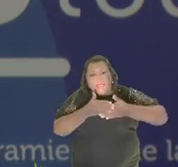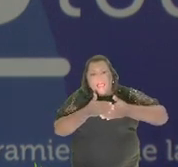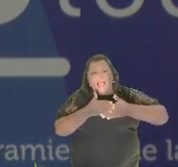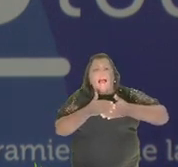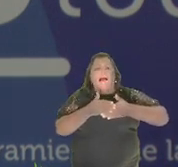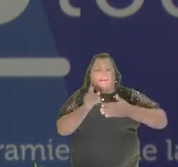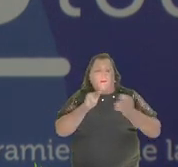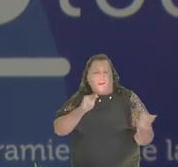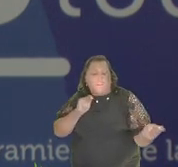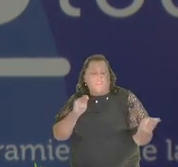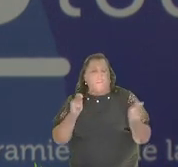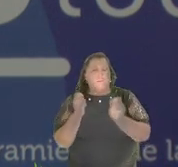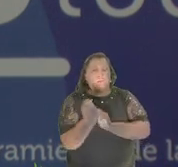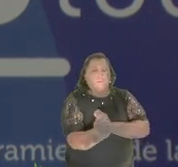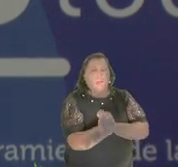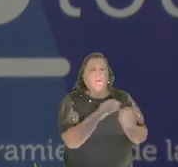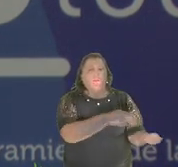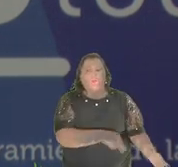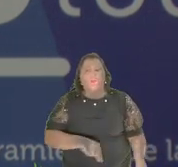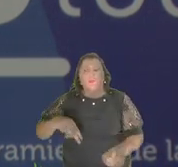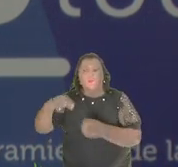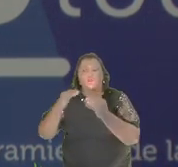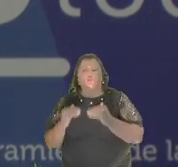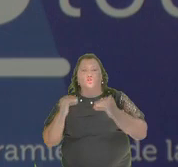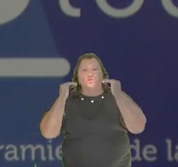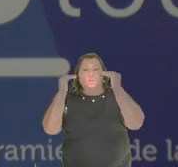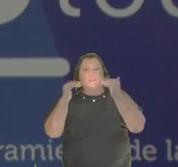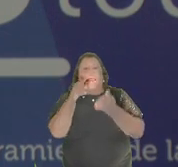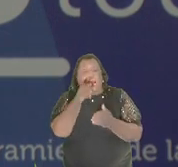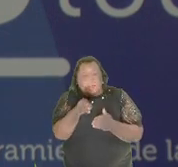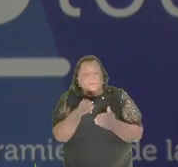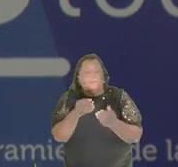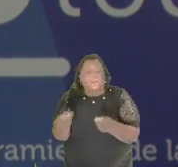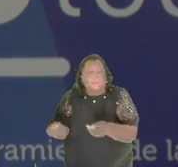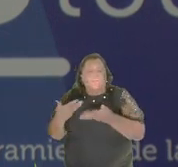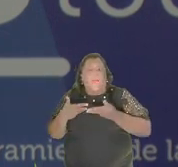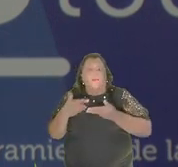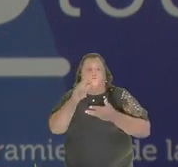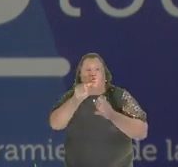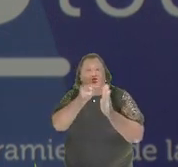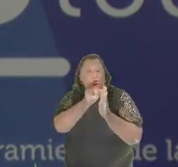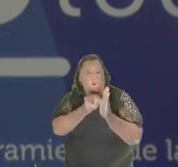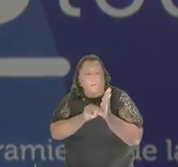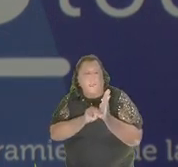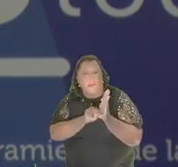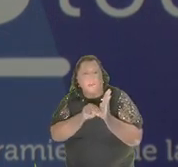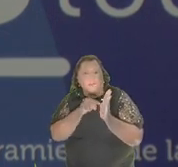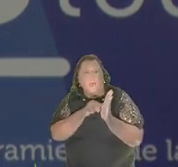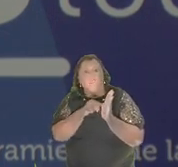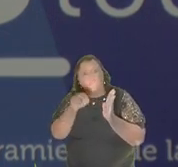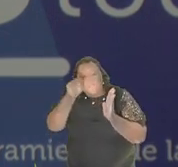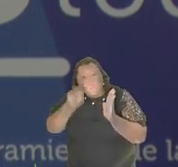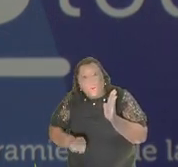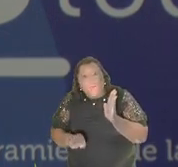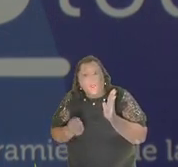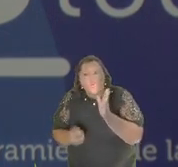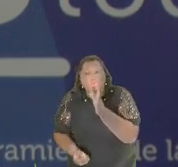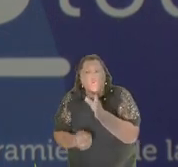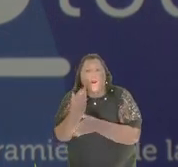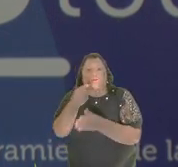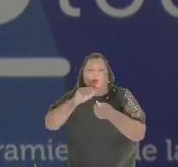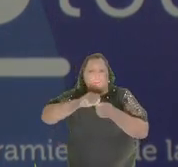la transformación de la educación superior y eso nos da el marco normativo y eso pretende poder el sistema Nuevo